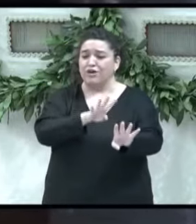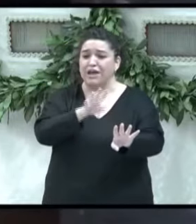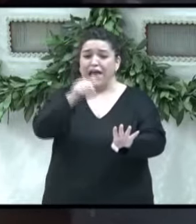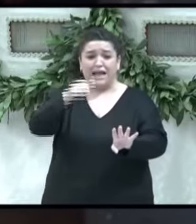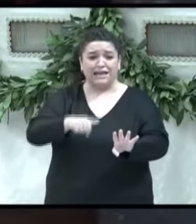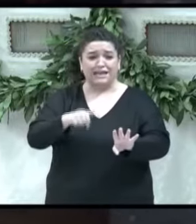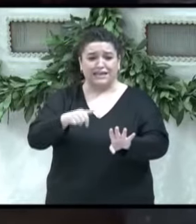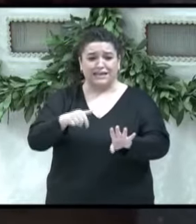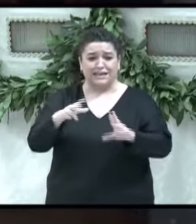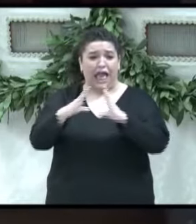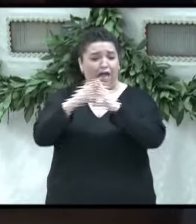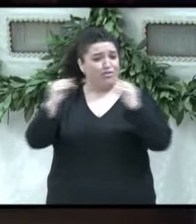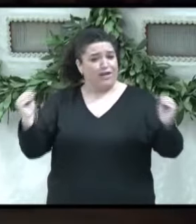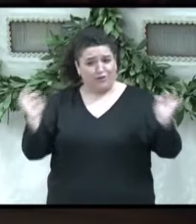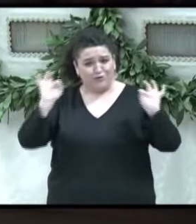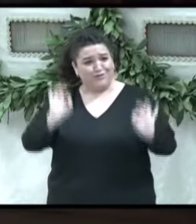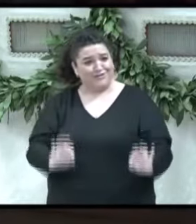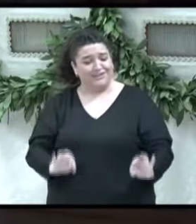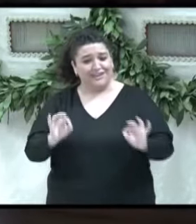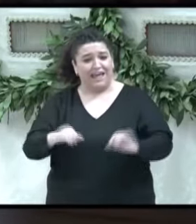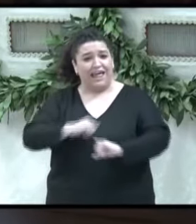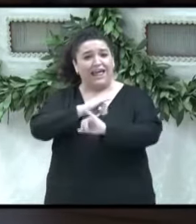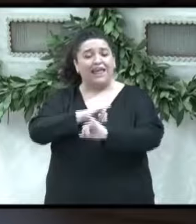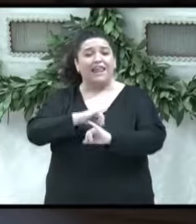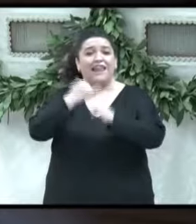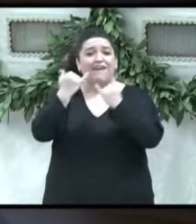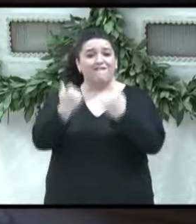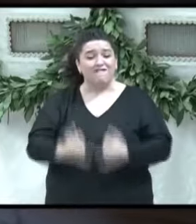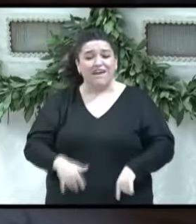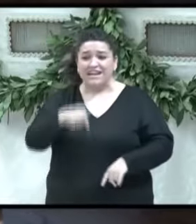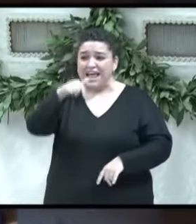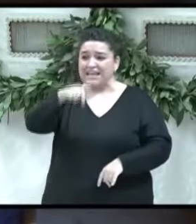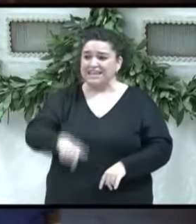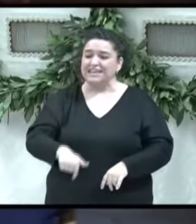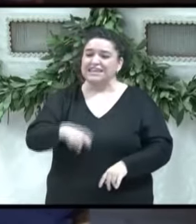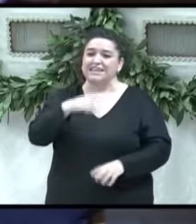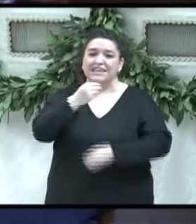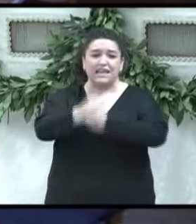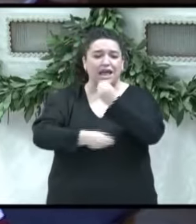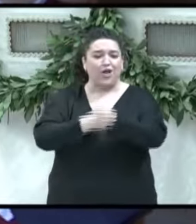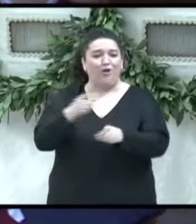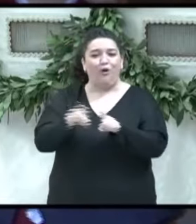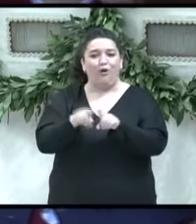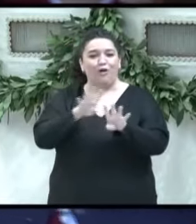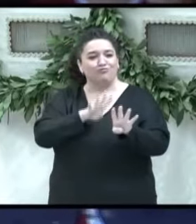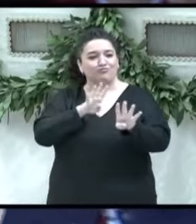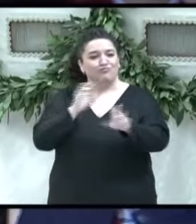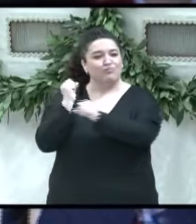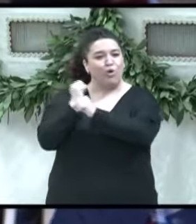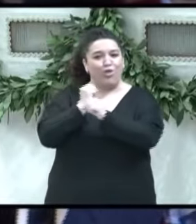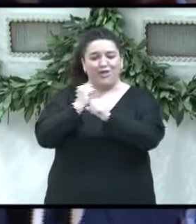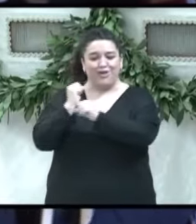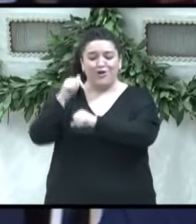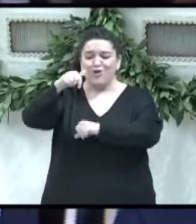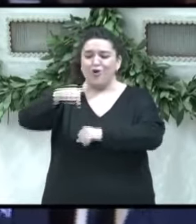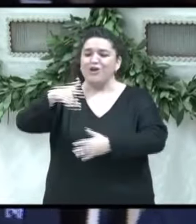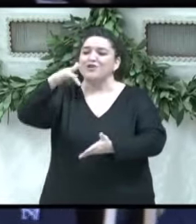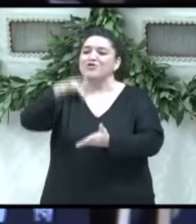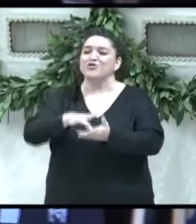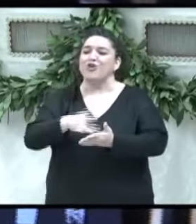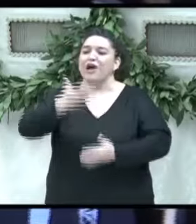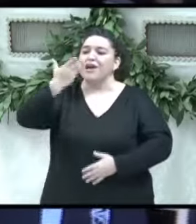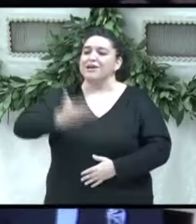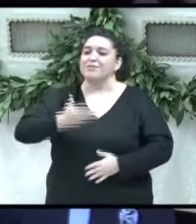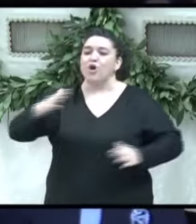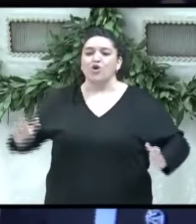Andalucía y las fiestas grandes se celebran con grandes procesiones pues hoy hay una grande los